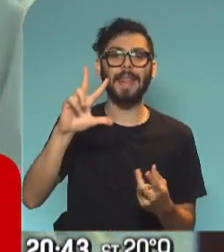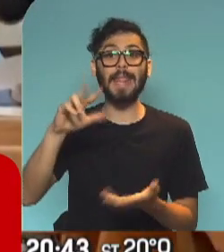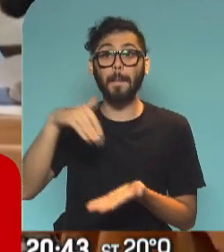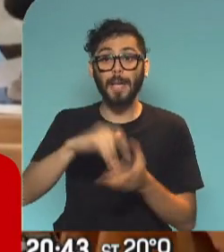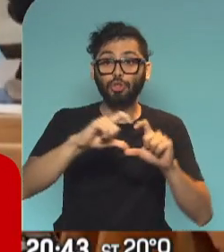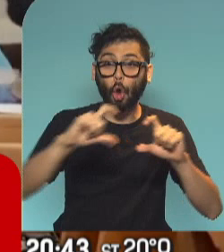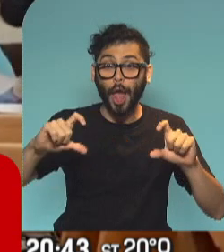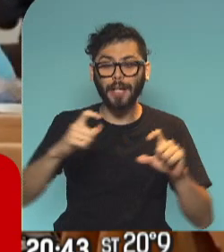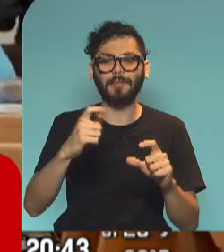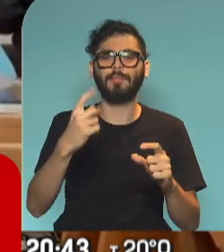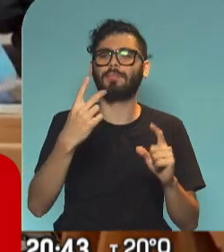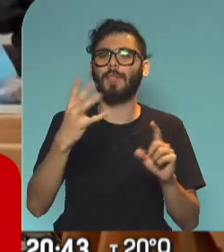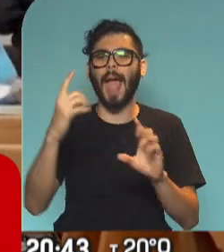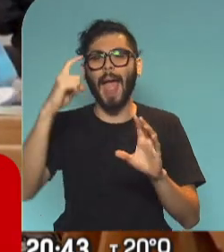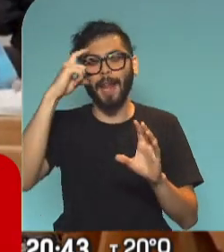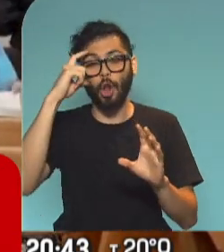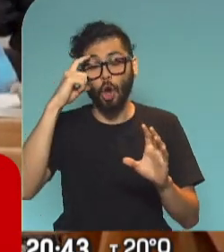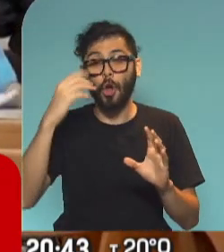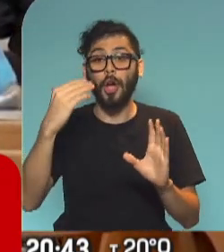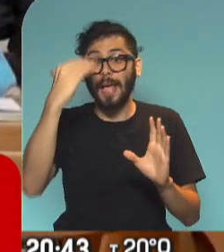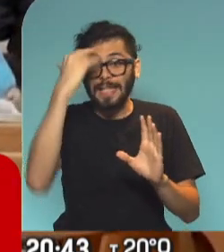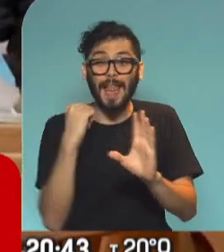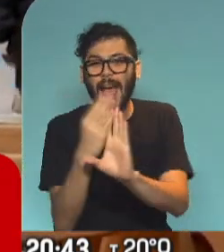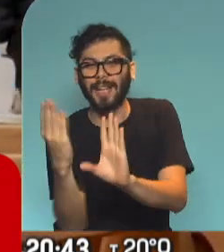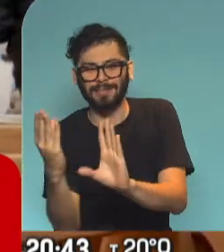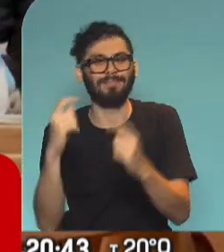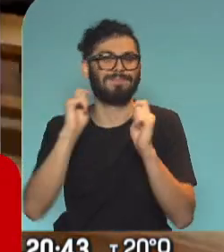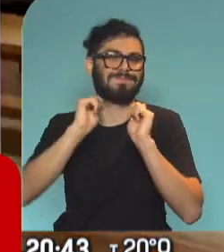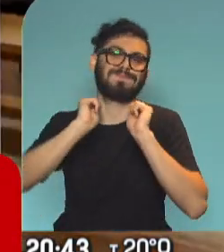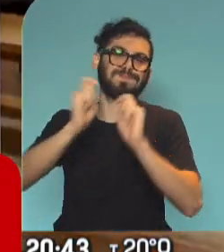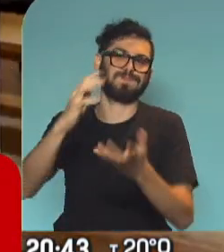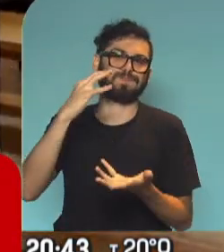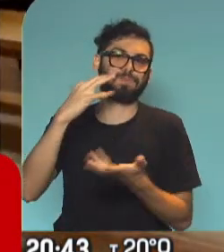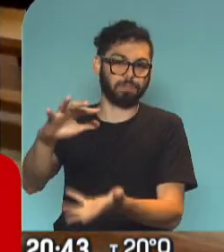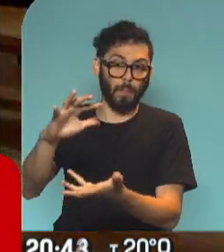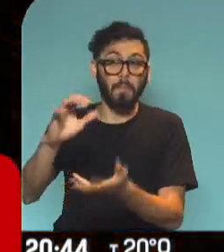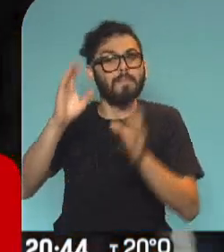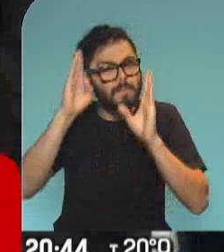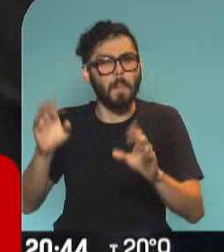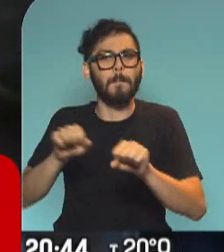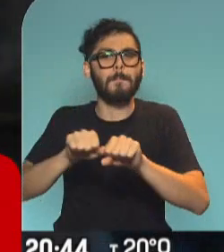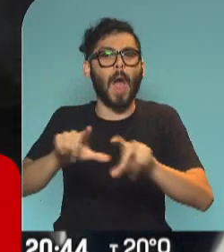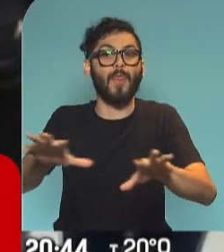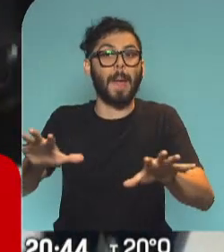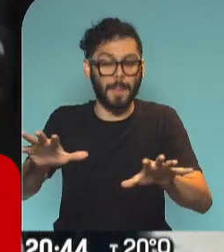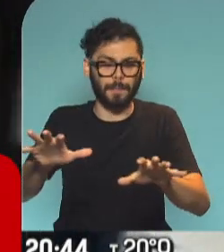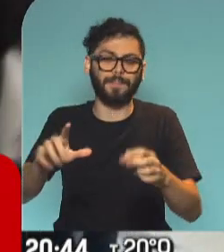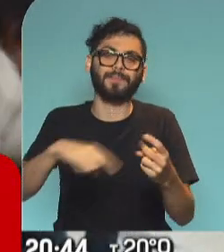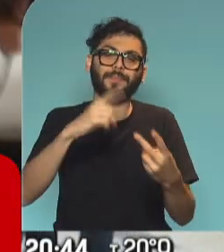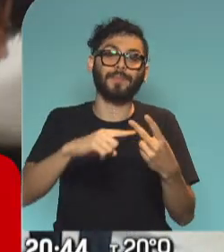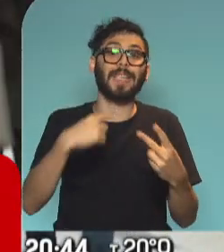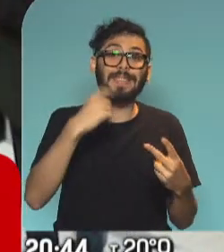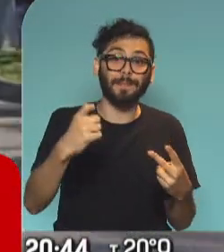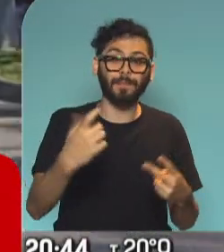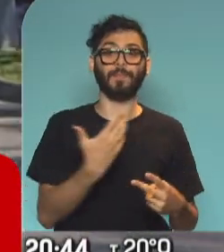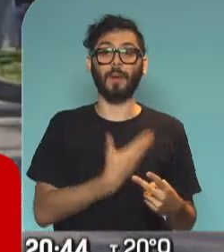Italia en la segunda quincena de enero, dijo el comisario especial del gobierno para la pandemia. En España, en tanto, el presidente